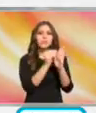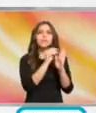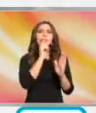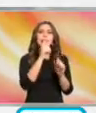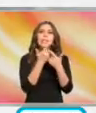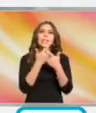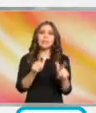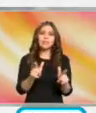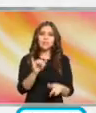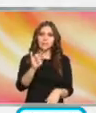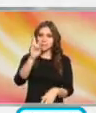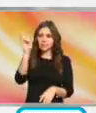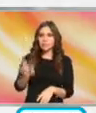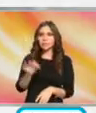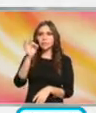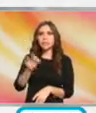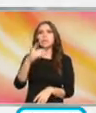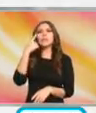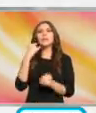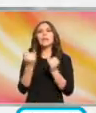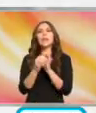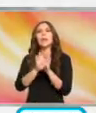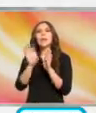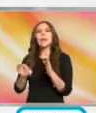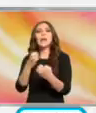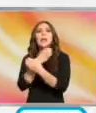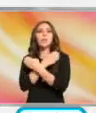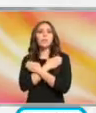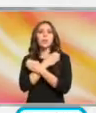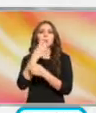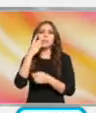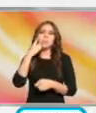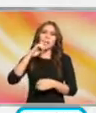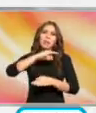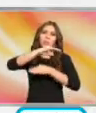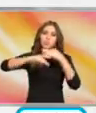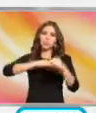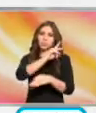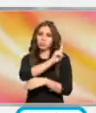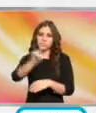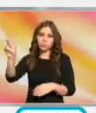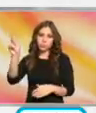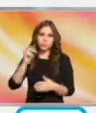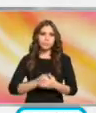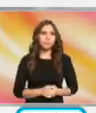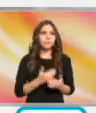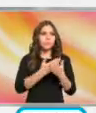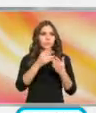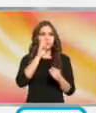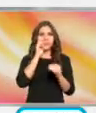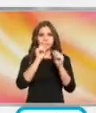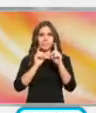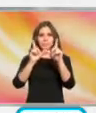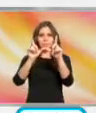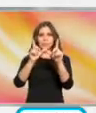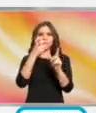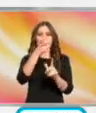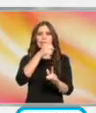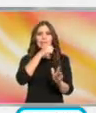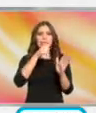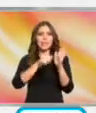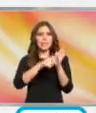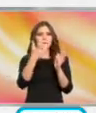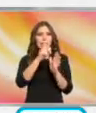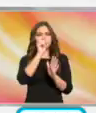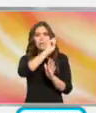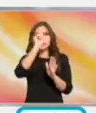qué? Porque educación para todos, ¿verdad? Y ahí tenemos precisamente la Carta Natal Astrológica, que está basada en el